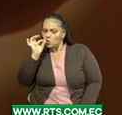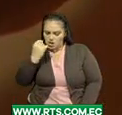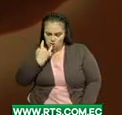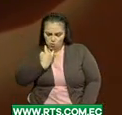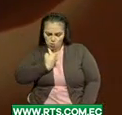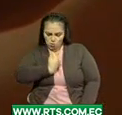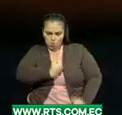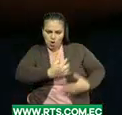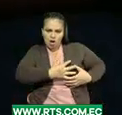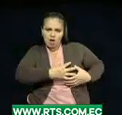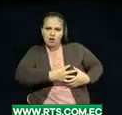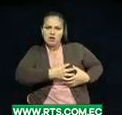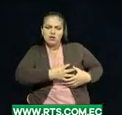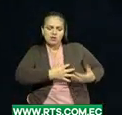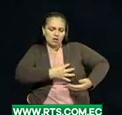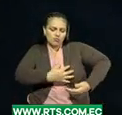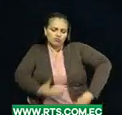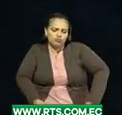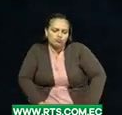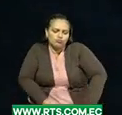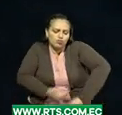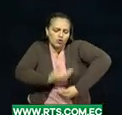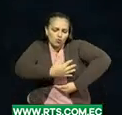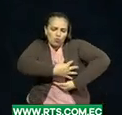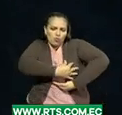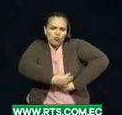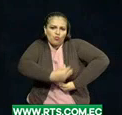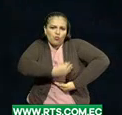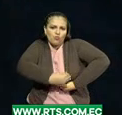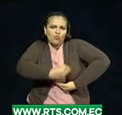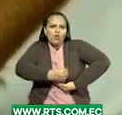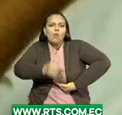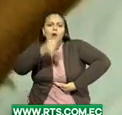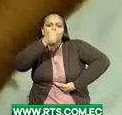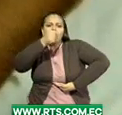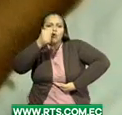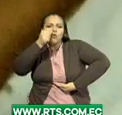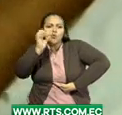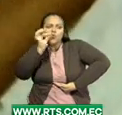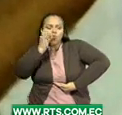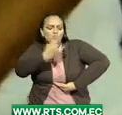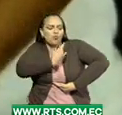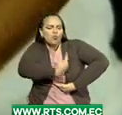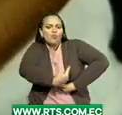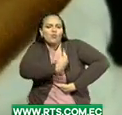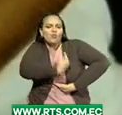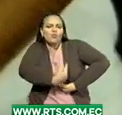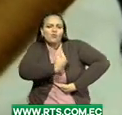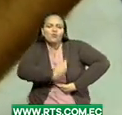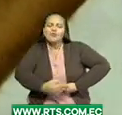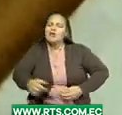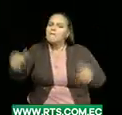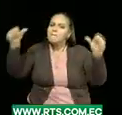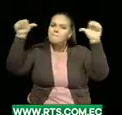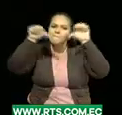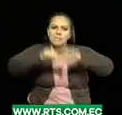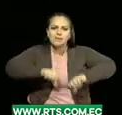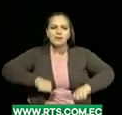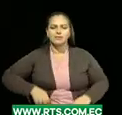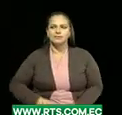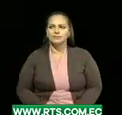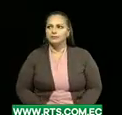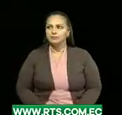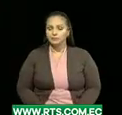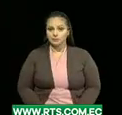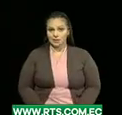en un laberinto de angustia, esperando encontrar la salida donde ella y su pequeño se alejen del dolor. Yo no quiero